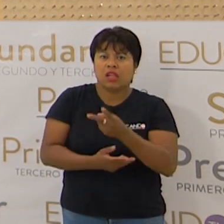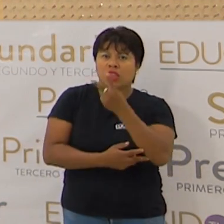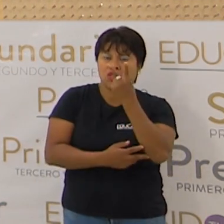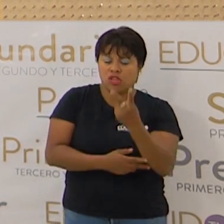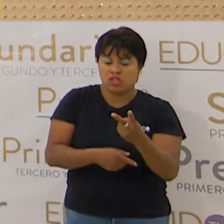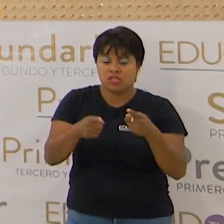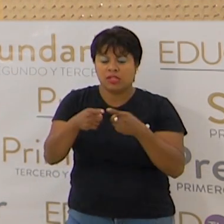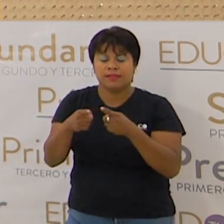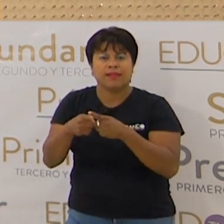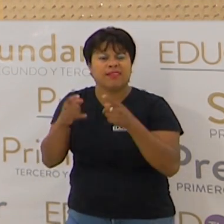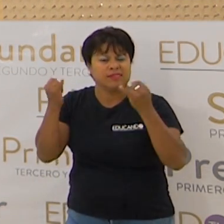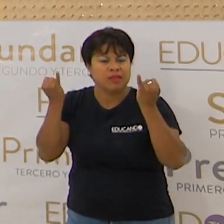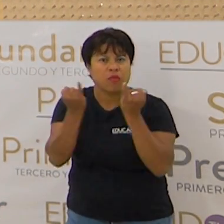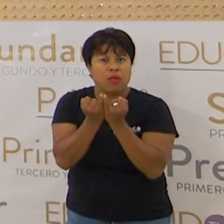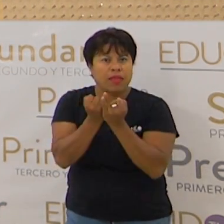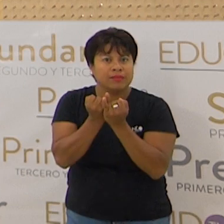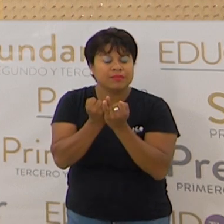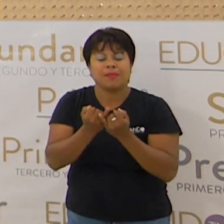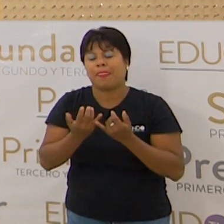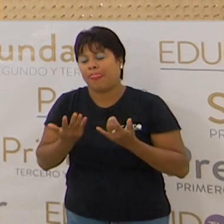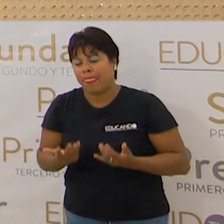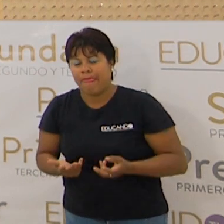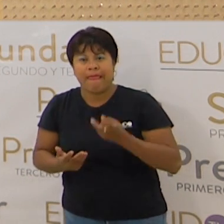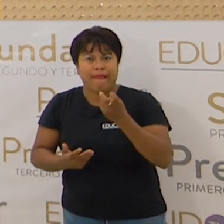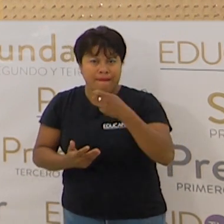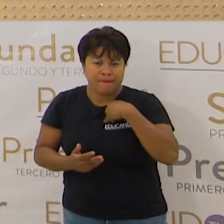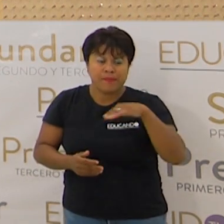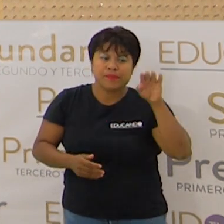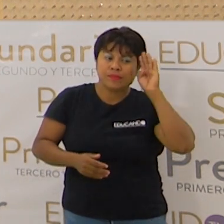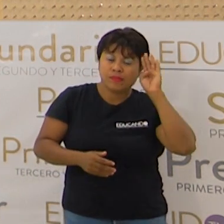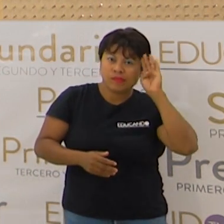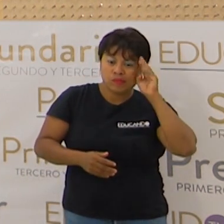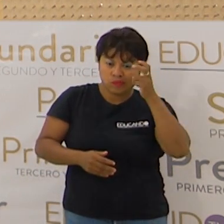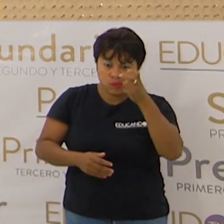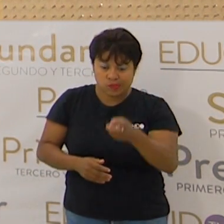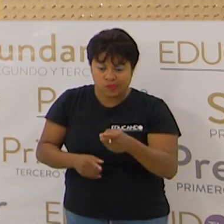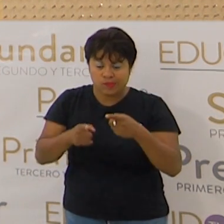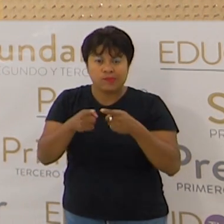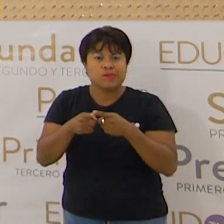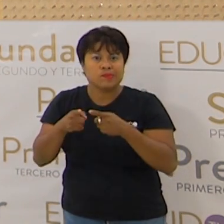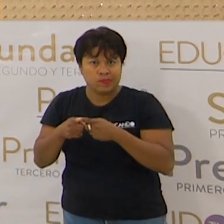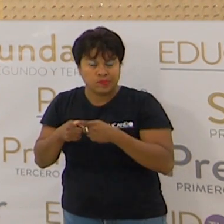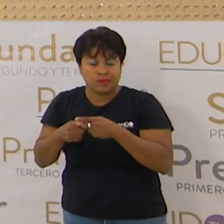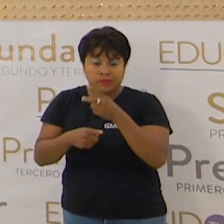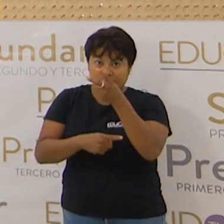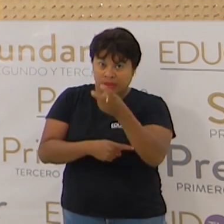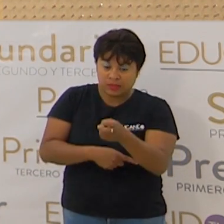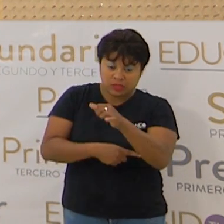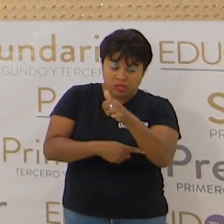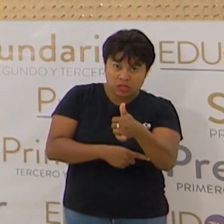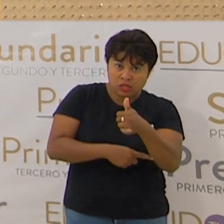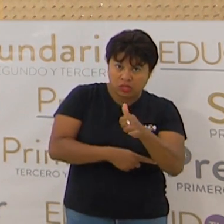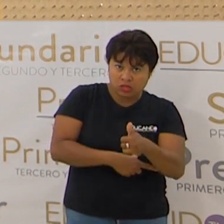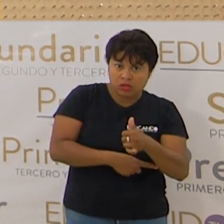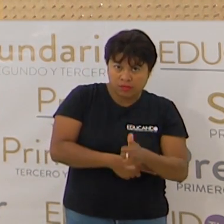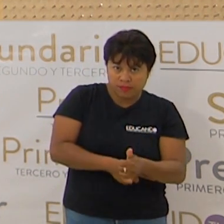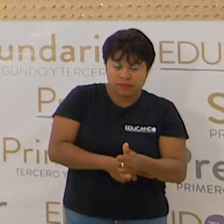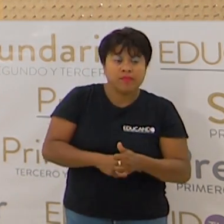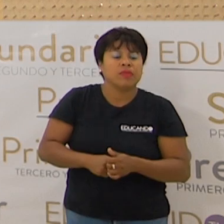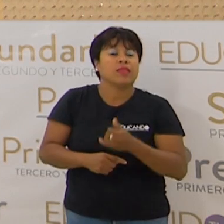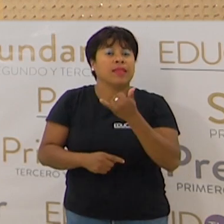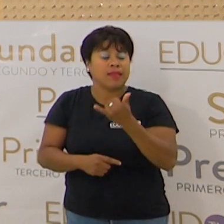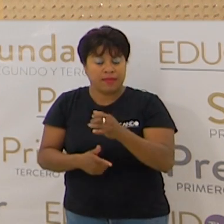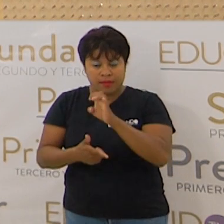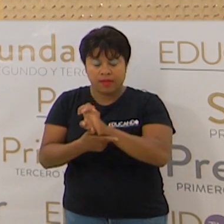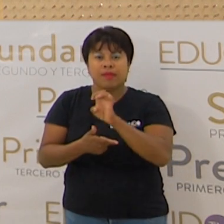lados exactamente iguales? Ah, bueno, es que a mí se me ocurre que junte esta esquina con esta esquina